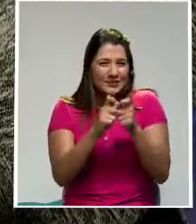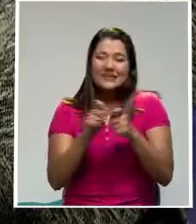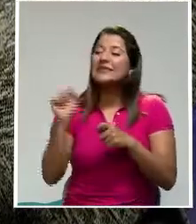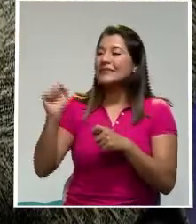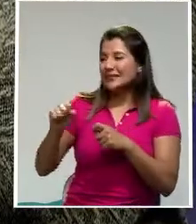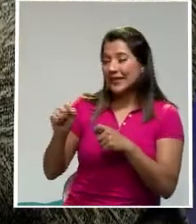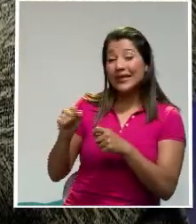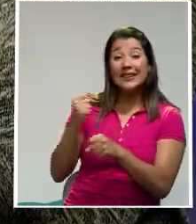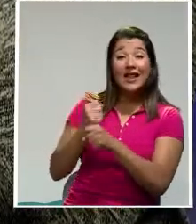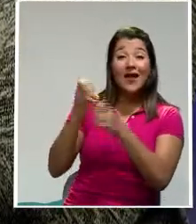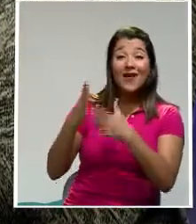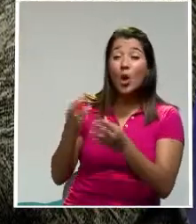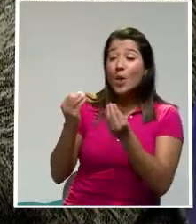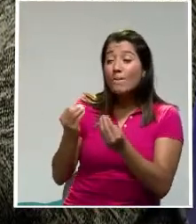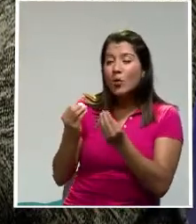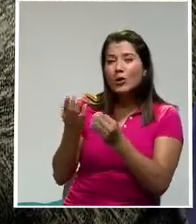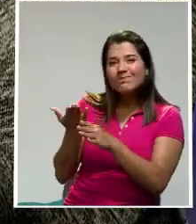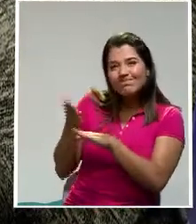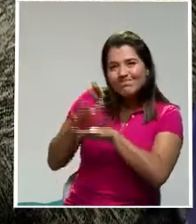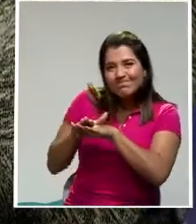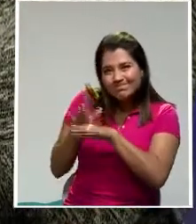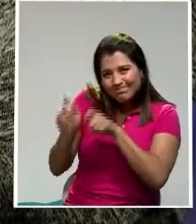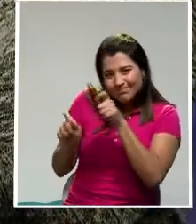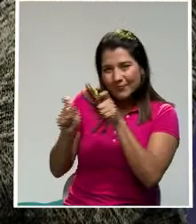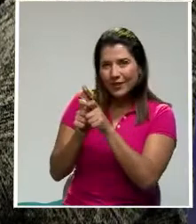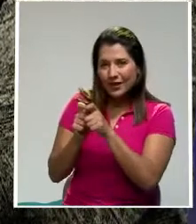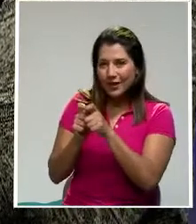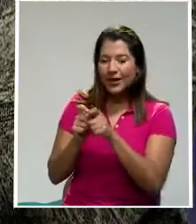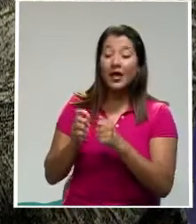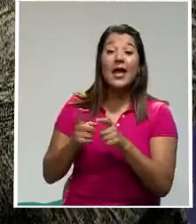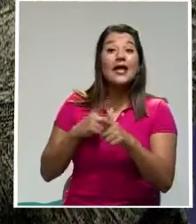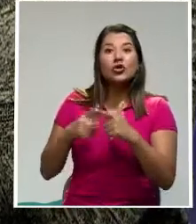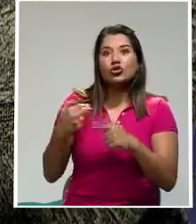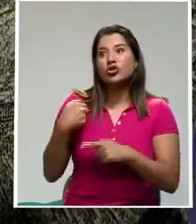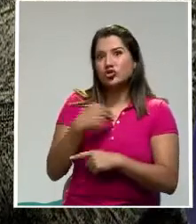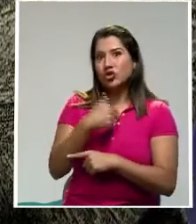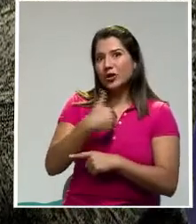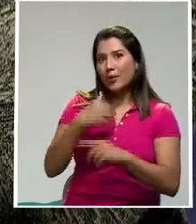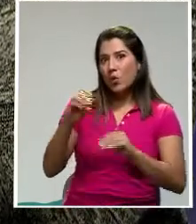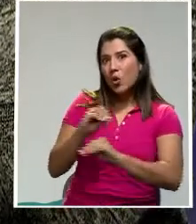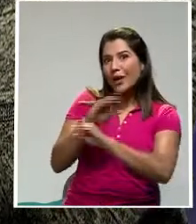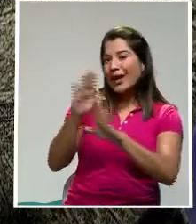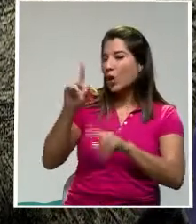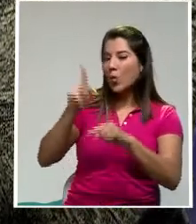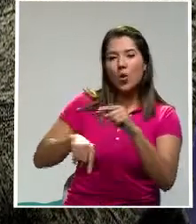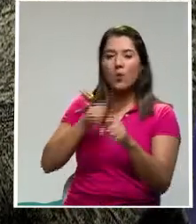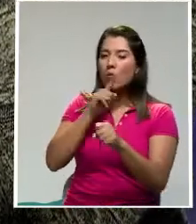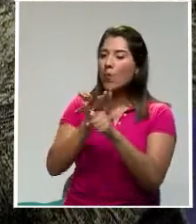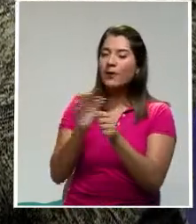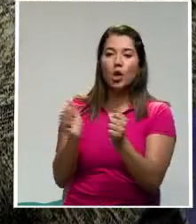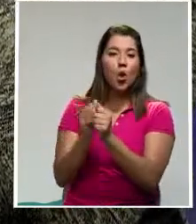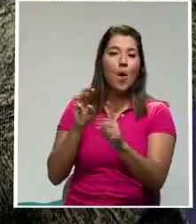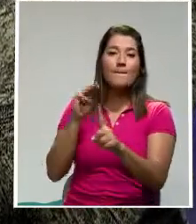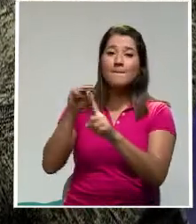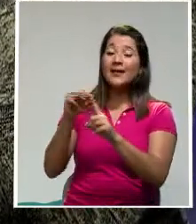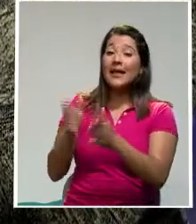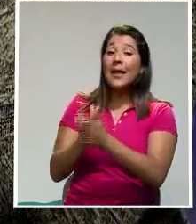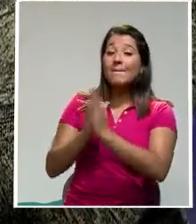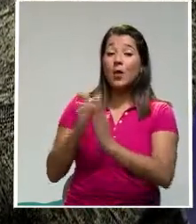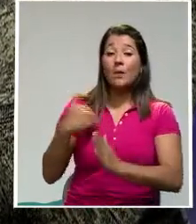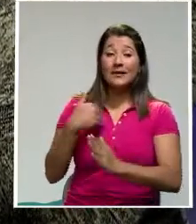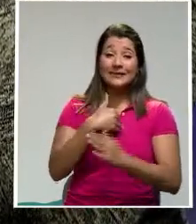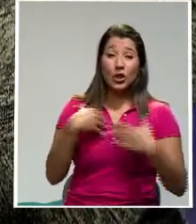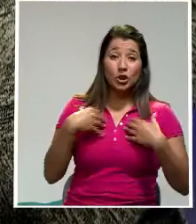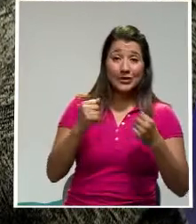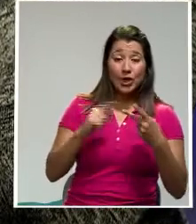especializado. Entonces, sí teníamos claro que no podíamos llegar a esa meta que nos pedía el Ministerio de Salud y el gobierno